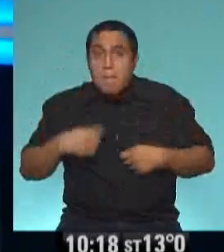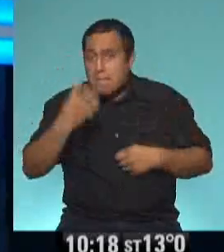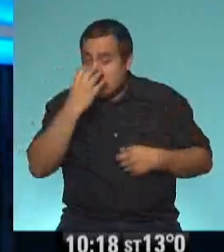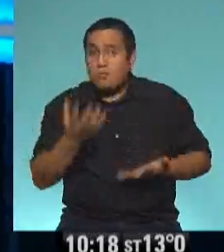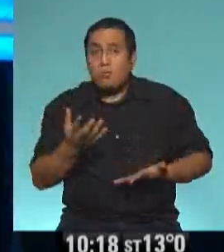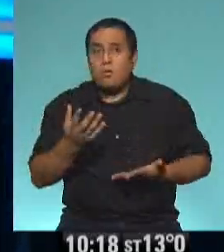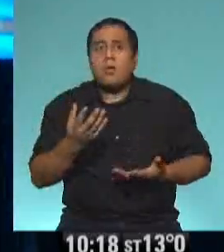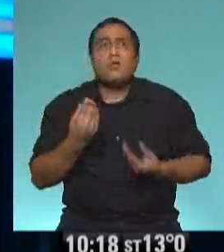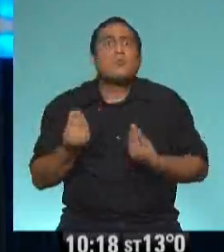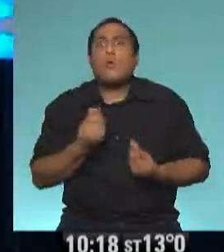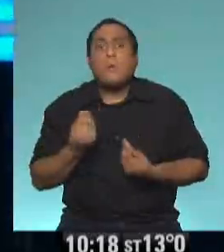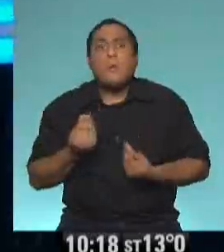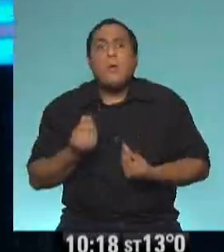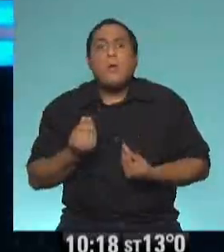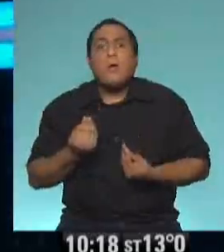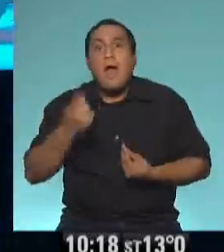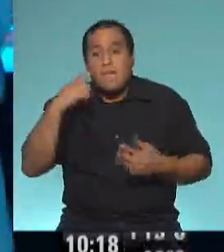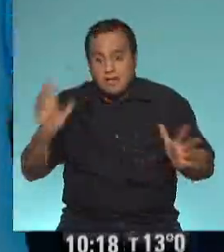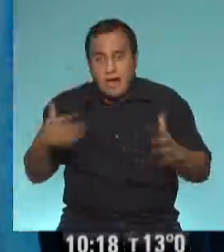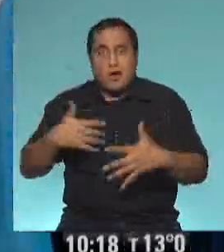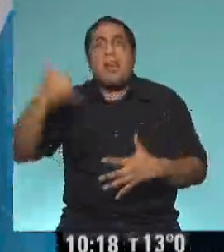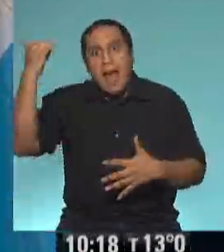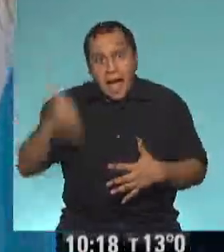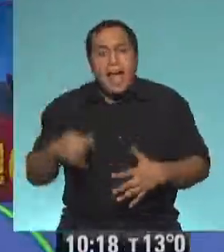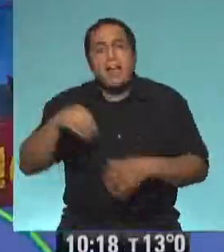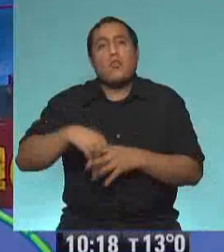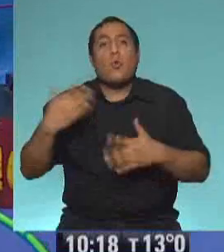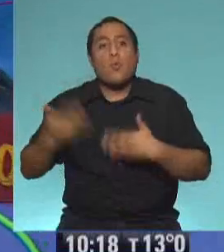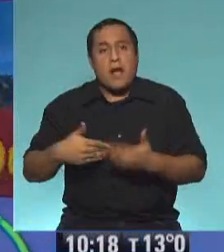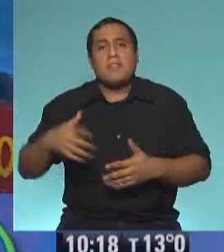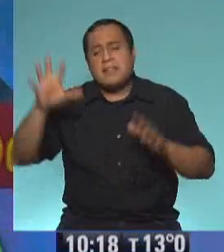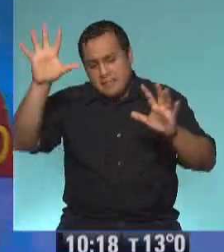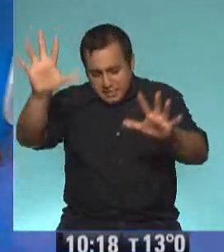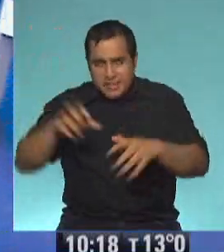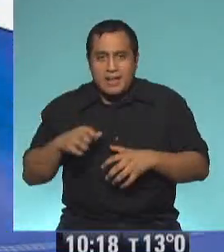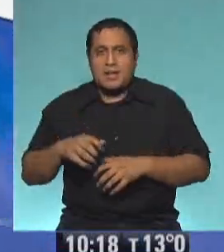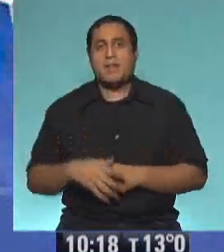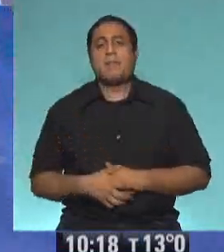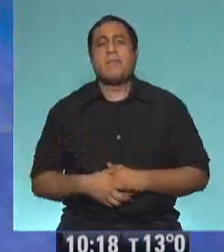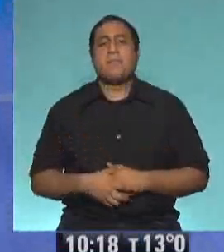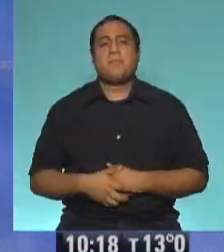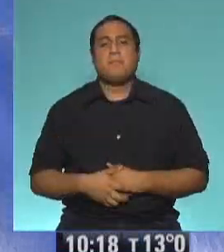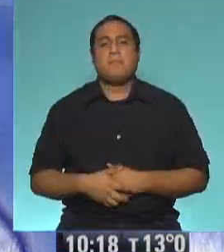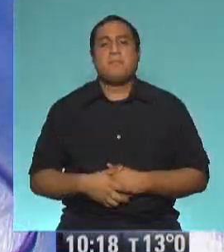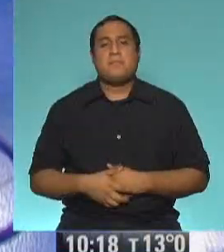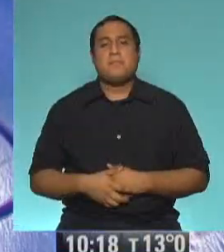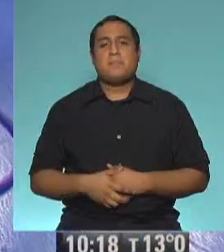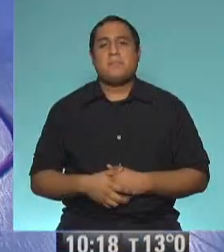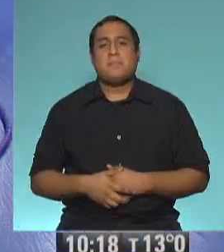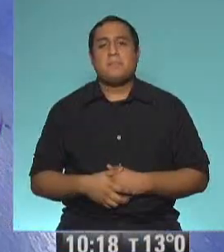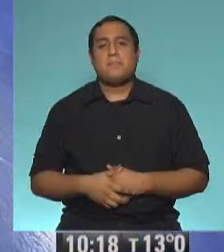disfrazarnos de payasos. ¿Qué? Tenemos nuestro cajón de juguetes. Esa. Voy a buscarlo. Vamos a... Dale. De